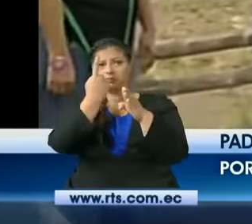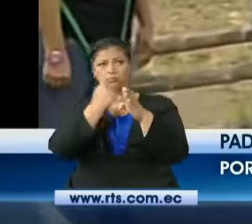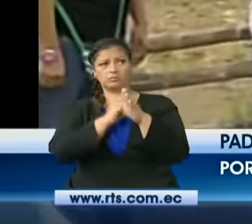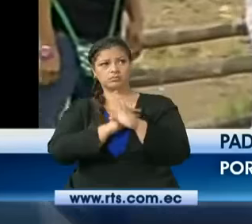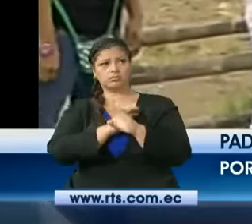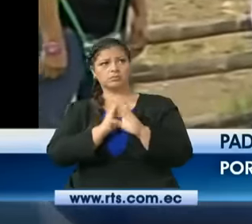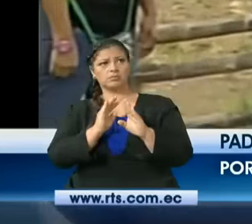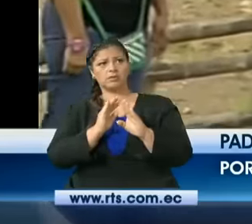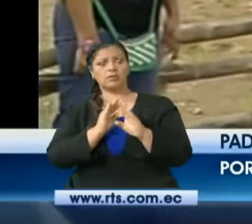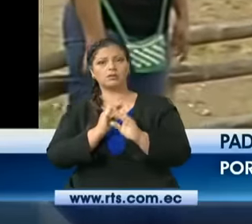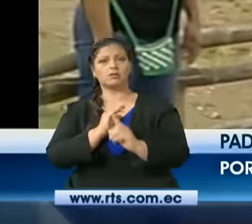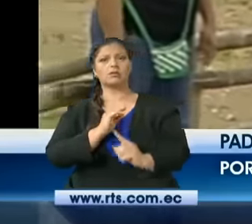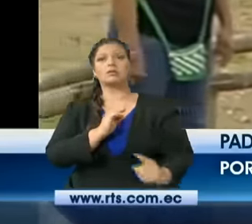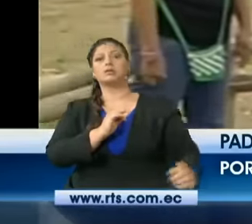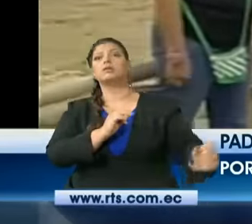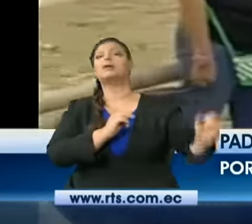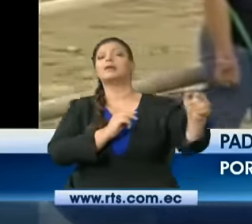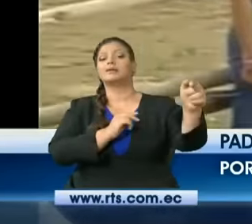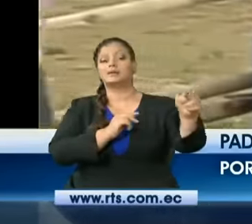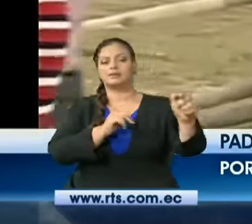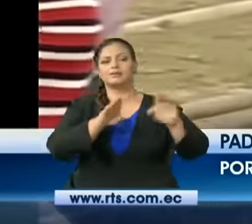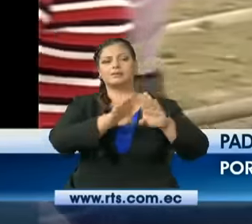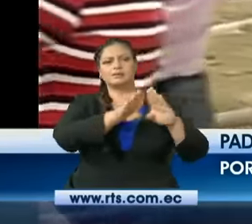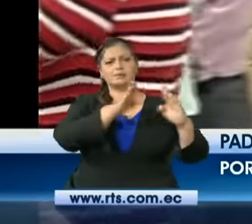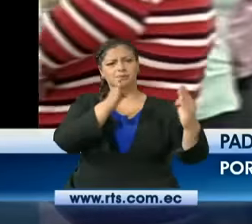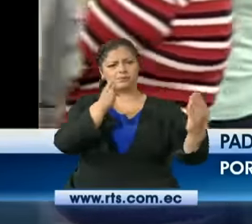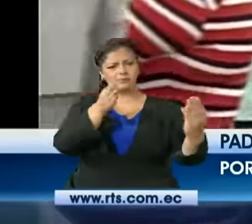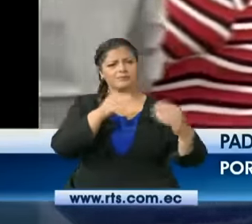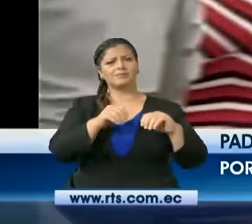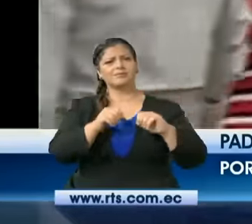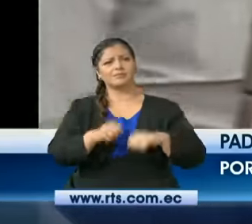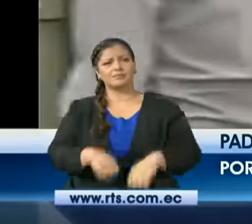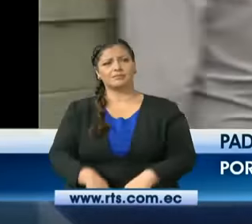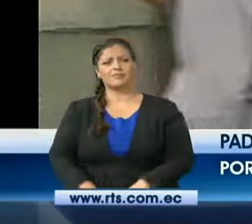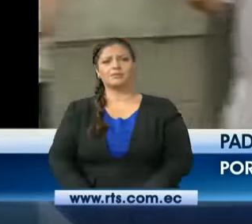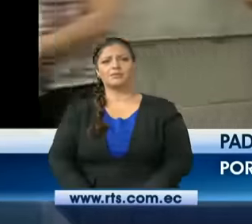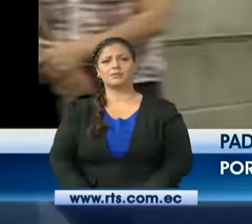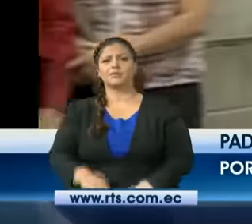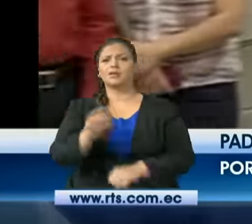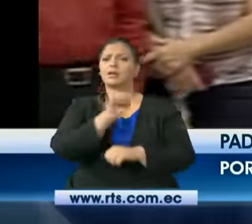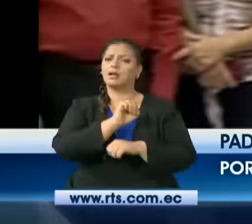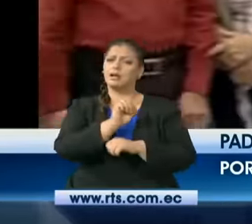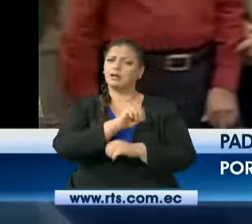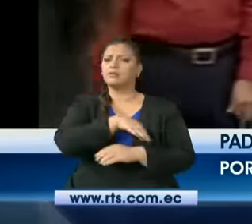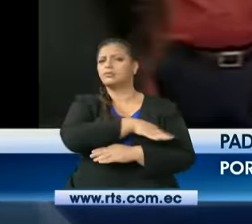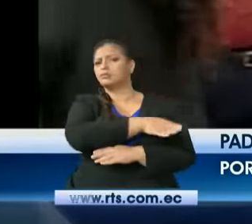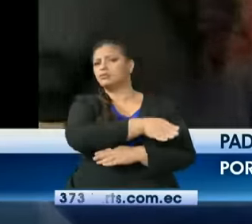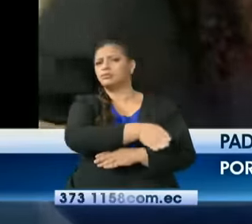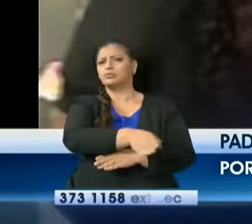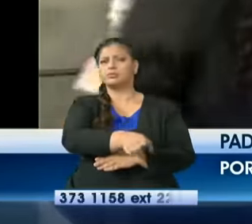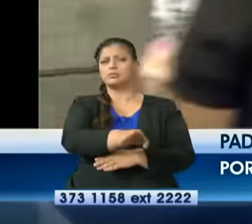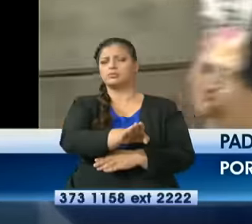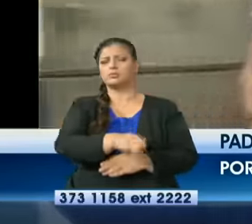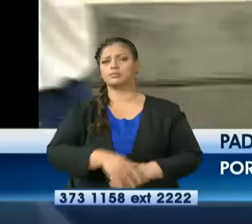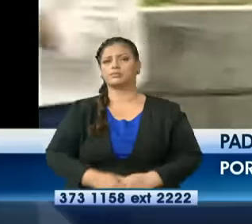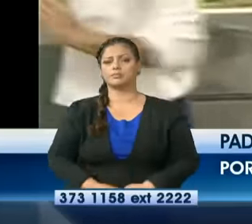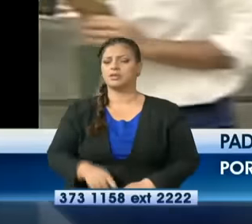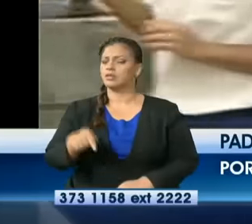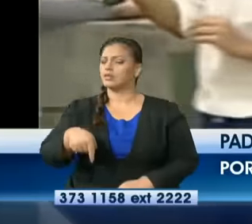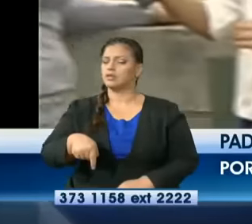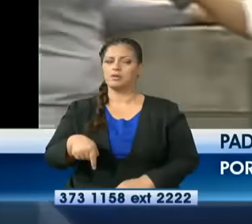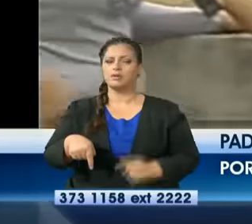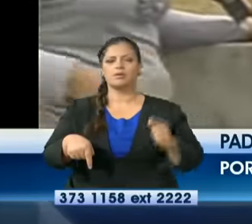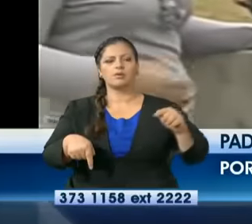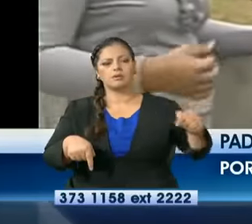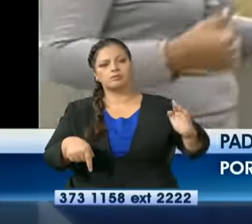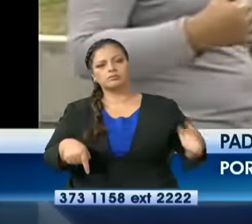que hay otra entrada y que se puede habilitar vehicularmente ese otro ingreso para que ustedes ya no puedan ingresar por acá, por la Francisco